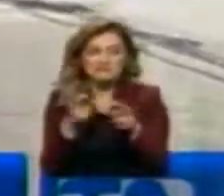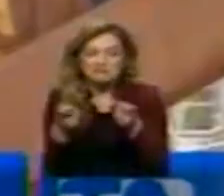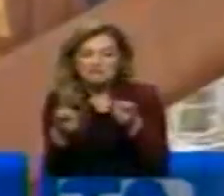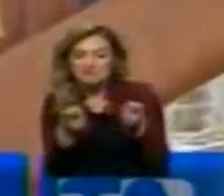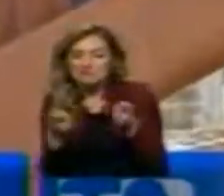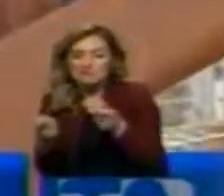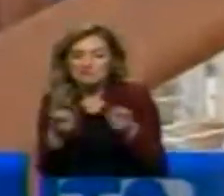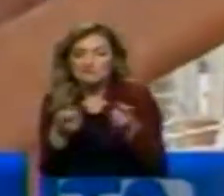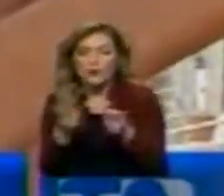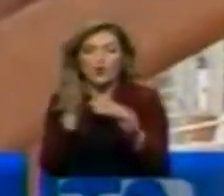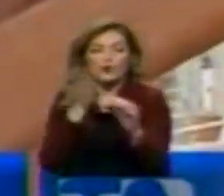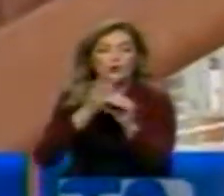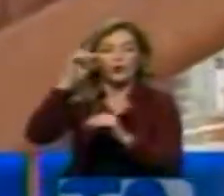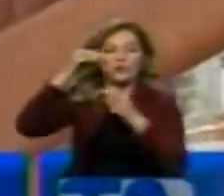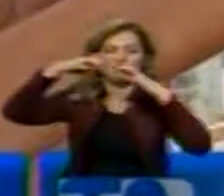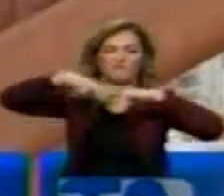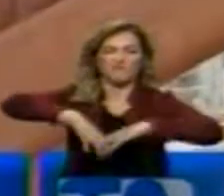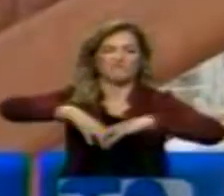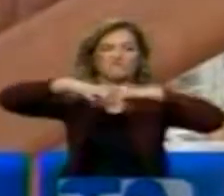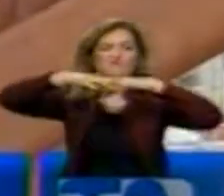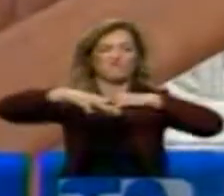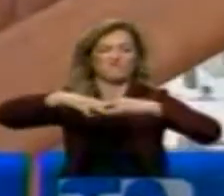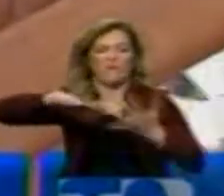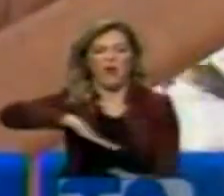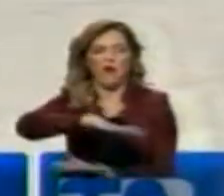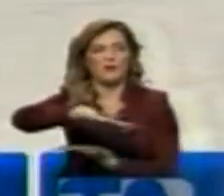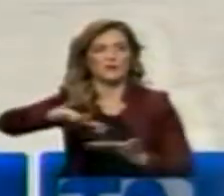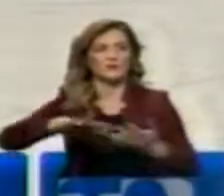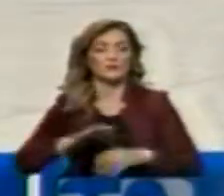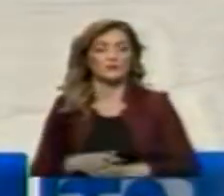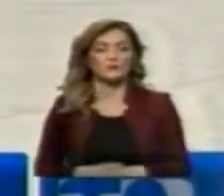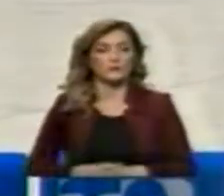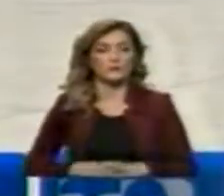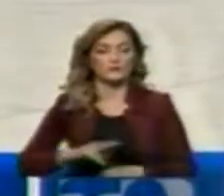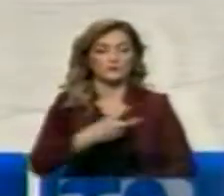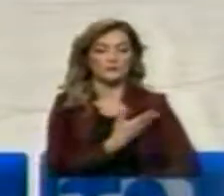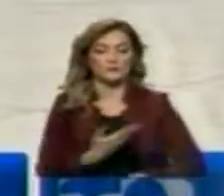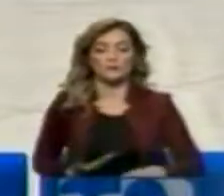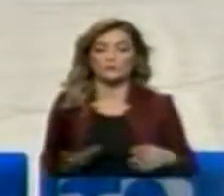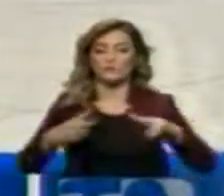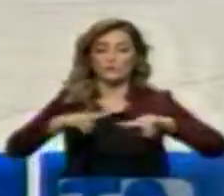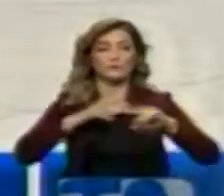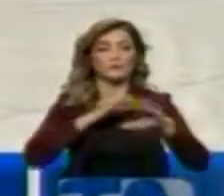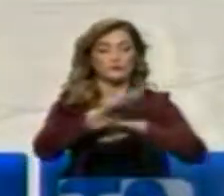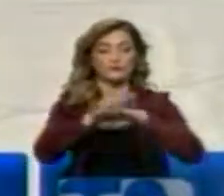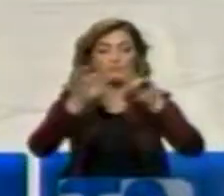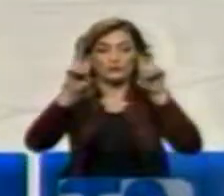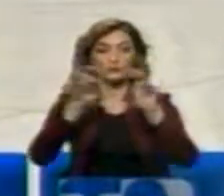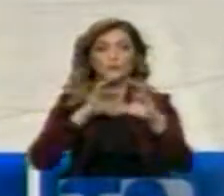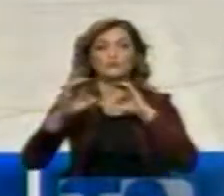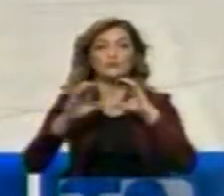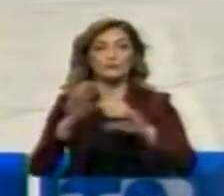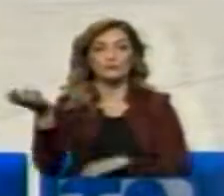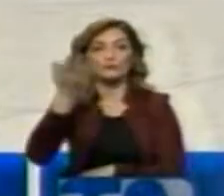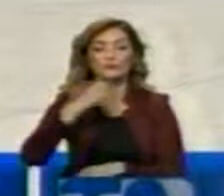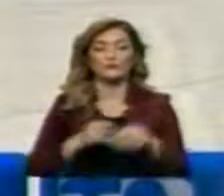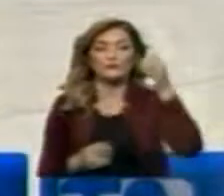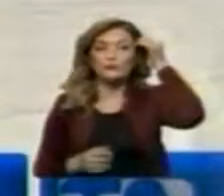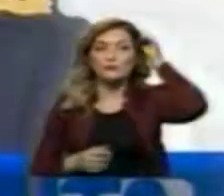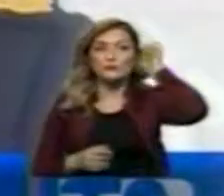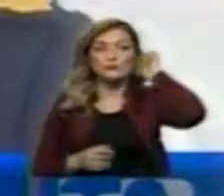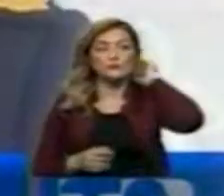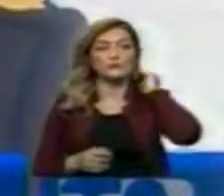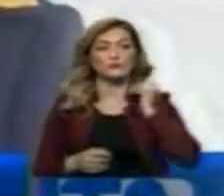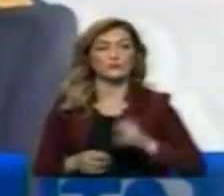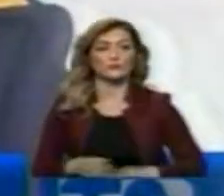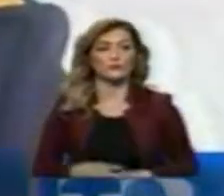buscaron desestabilizar al país. En el mismo sentido, también habló el vicepresidente de la República, Otto Sonnenholzner. Escuchemos lo que dijeron.